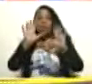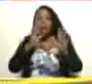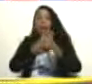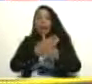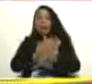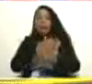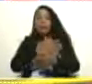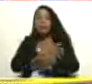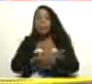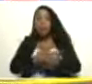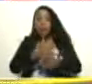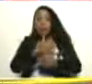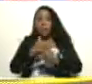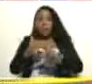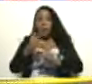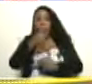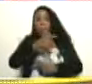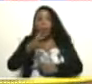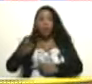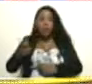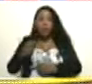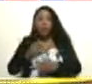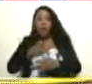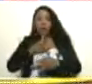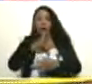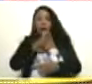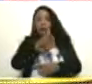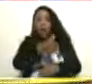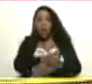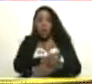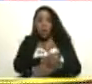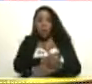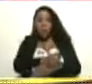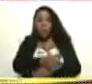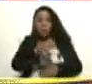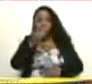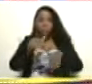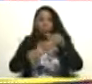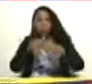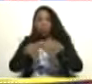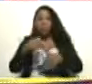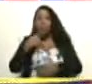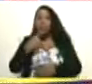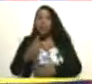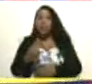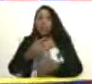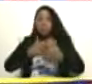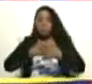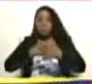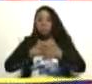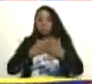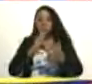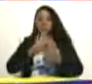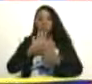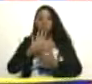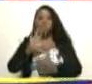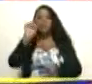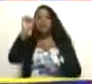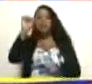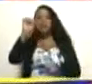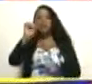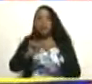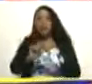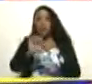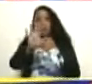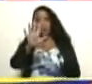medio de venezolanas y venezolanos salieron ante las máquinas de votación a decir de manera abrumadora sí a las